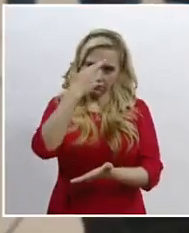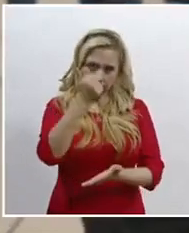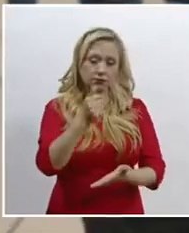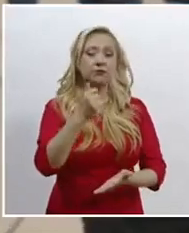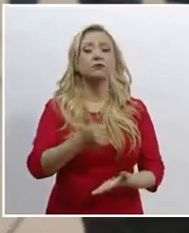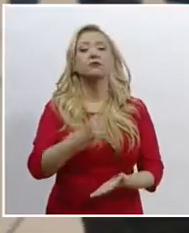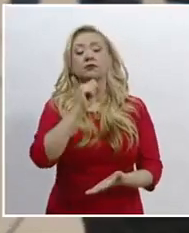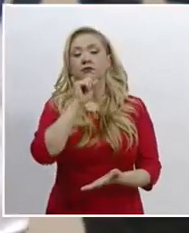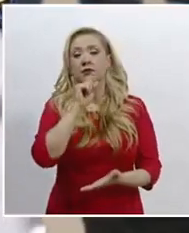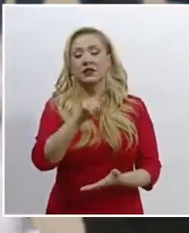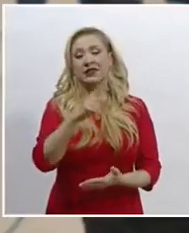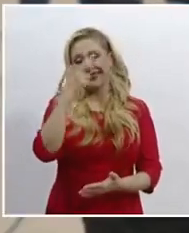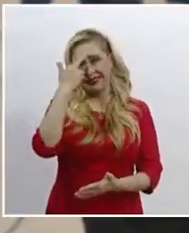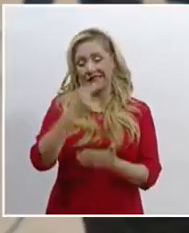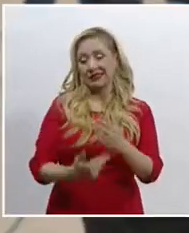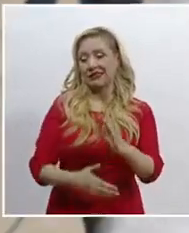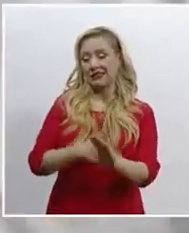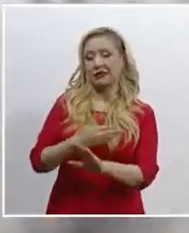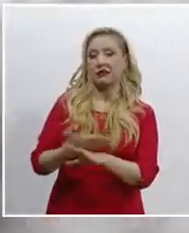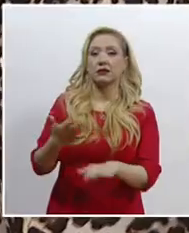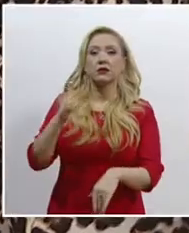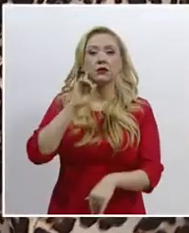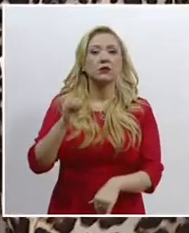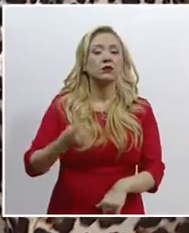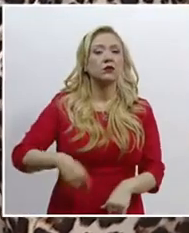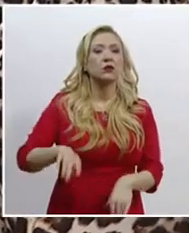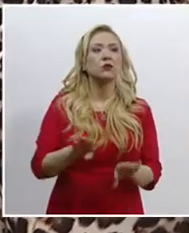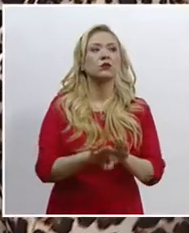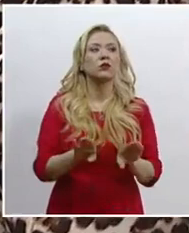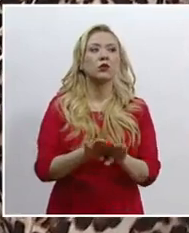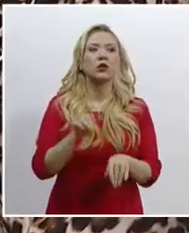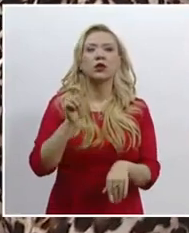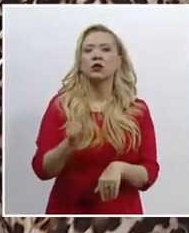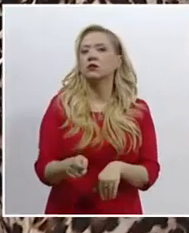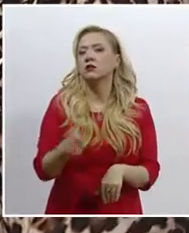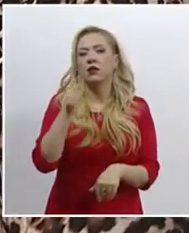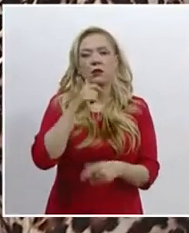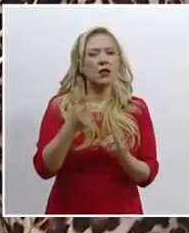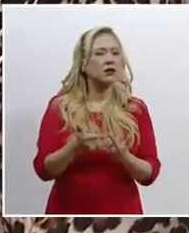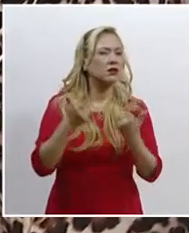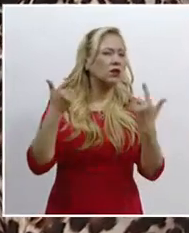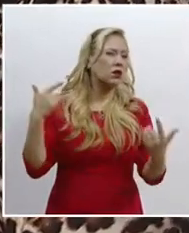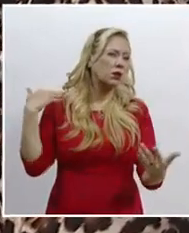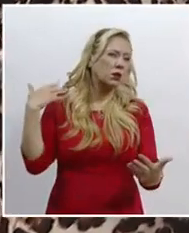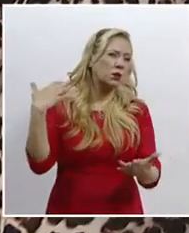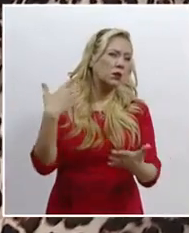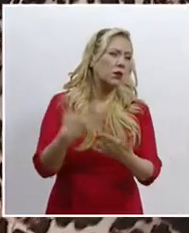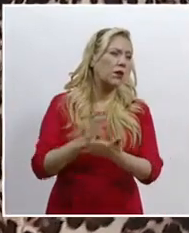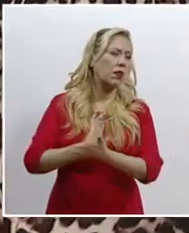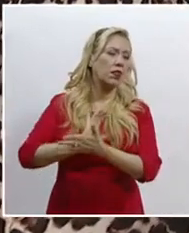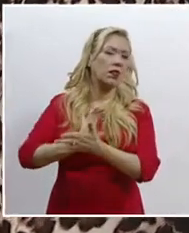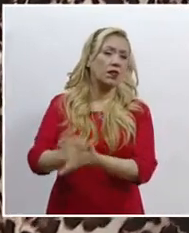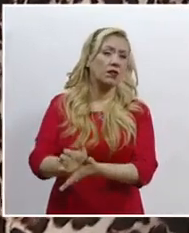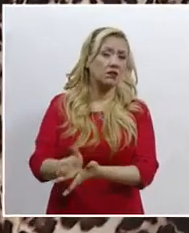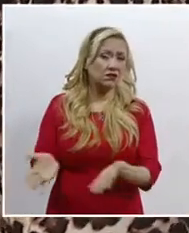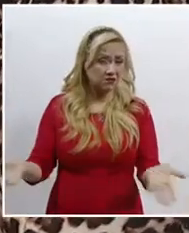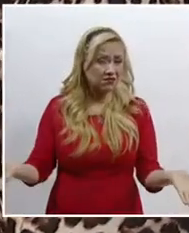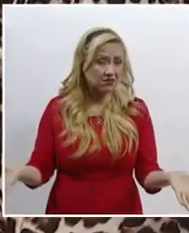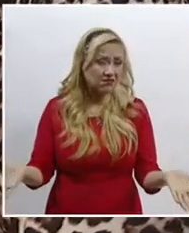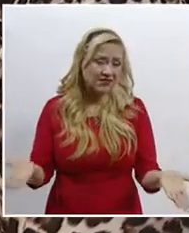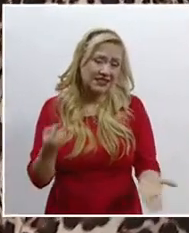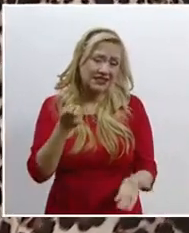Además, existe un perjuicio real y actual sobre las mujeres al pertenecer a un grupo que histórica y estructuralmente ha sido objeto de